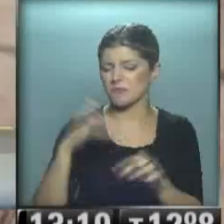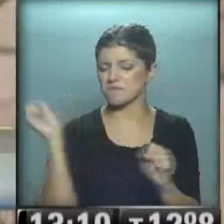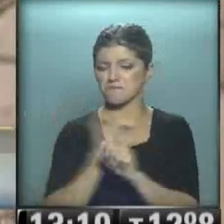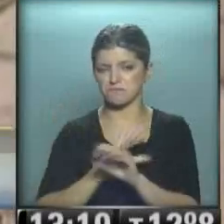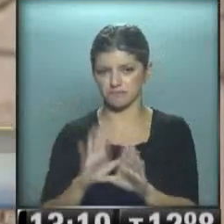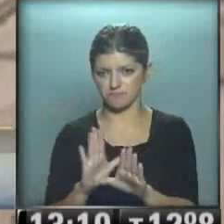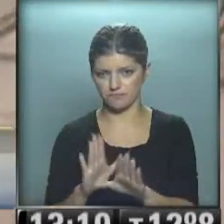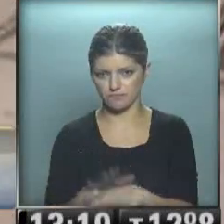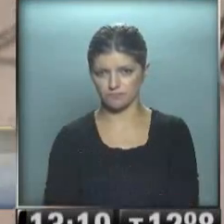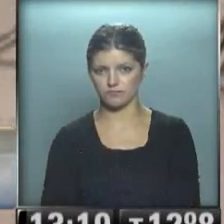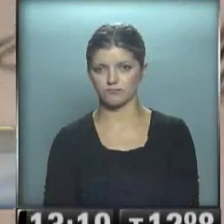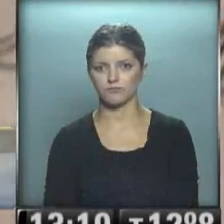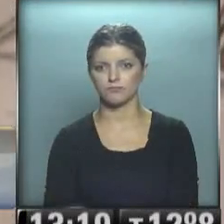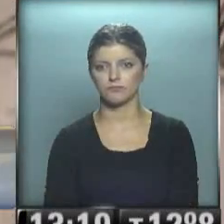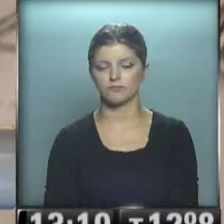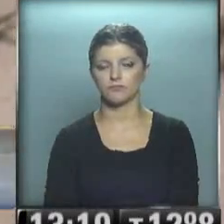genocidio.